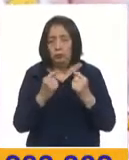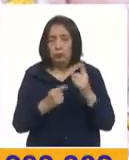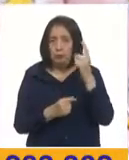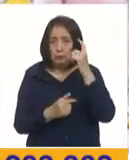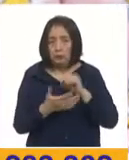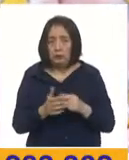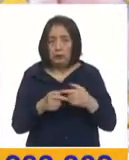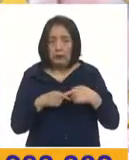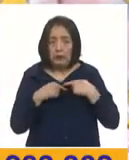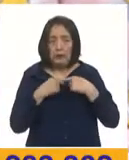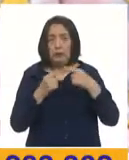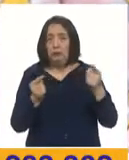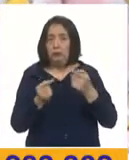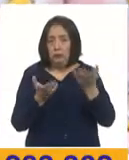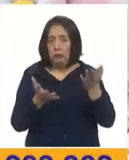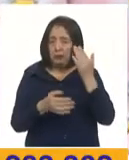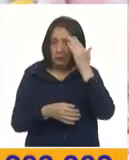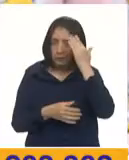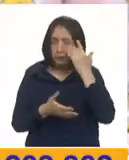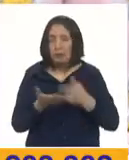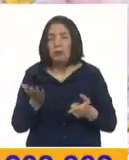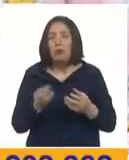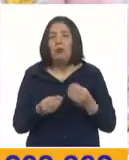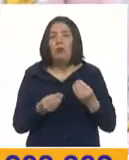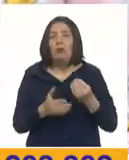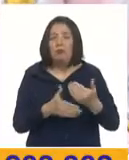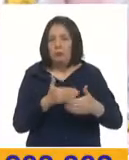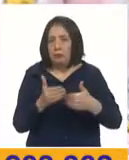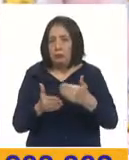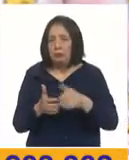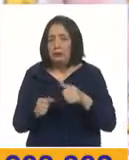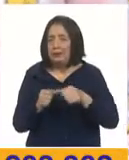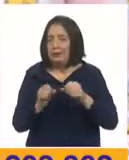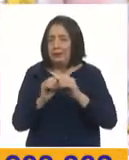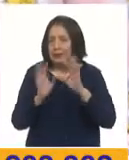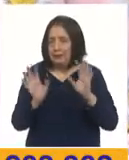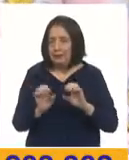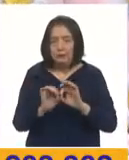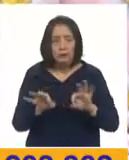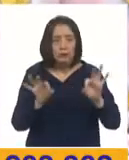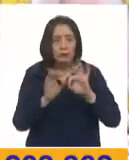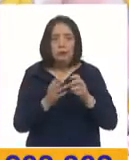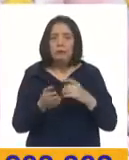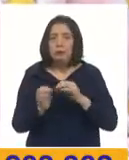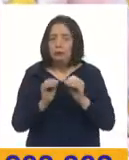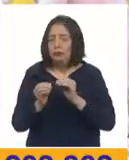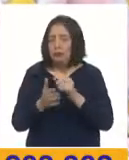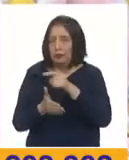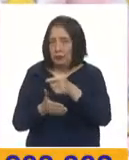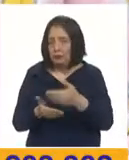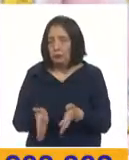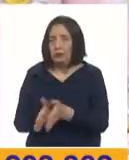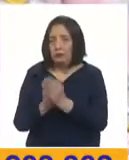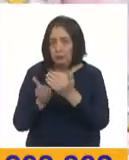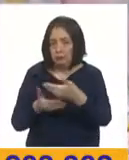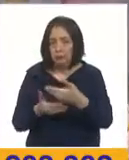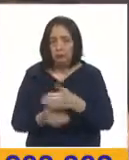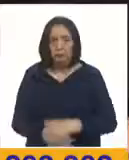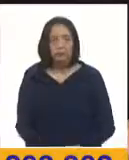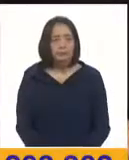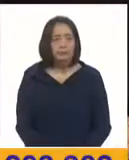en el siguiente informe conozca cuáles son los procesos y también las fechas claves para la resolución de estas impugnaciones